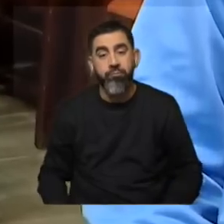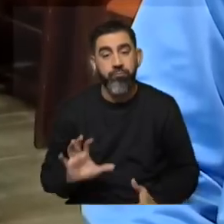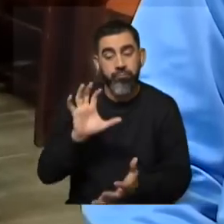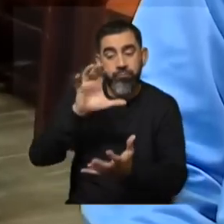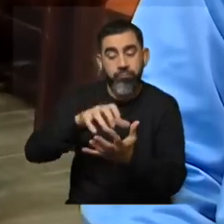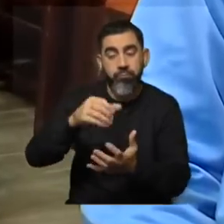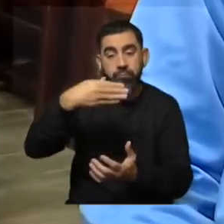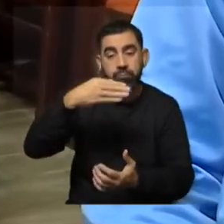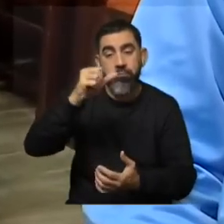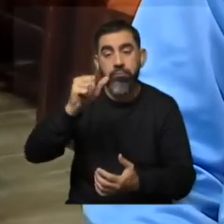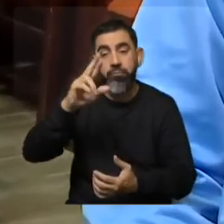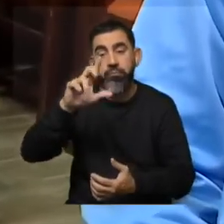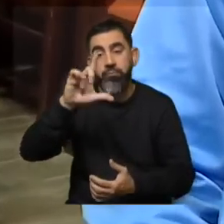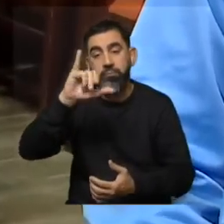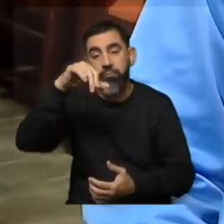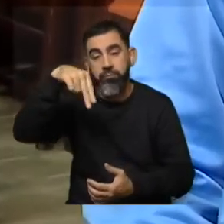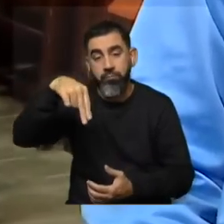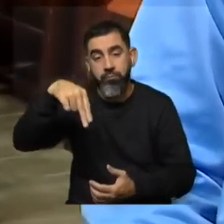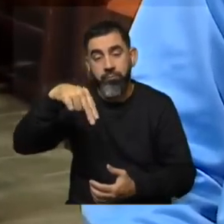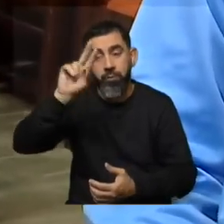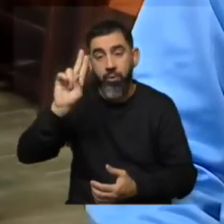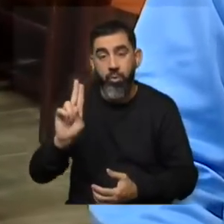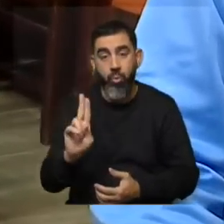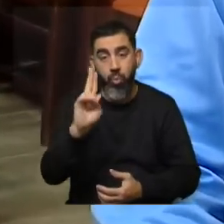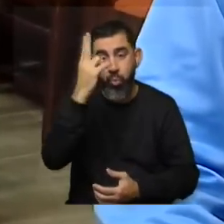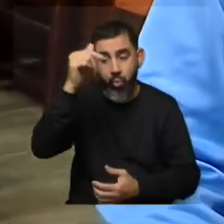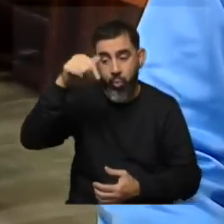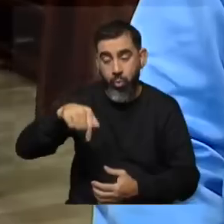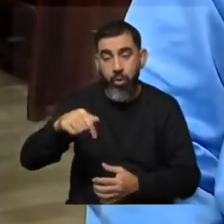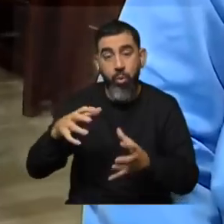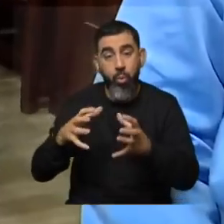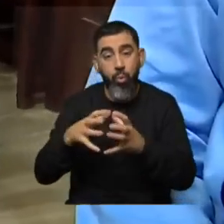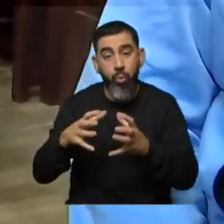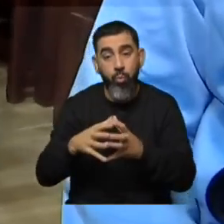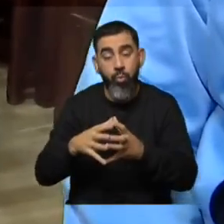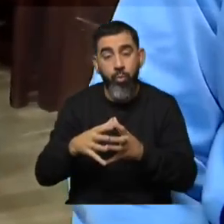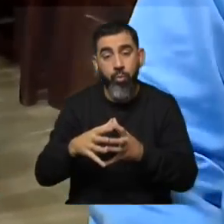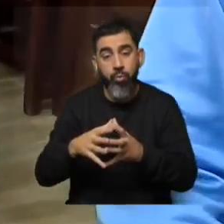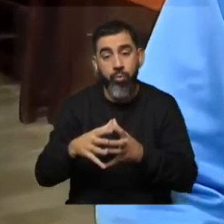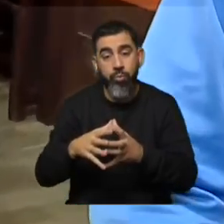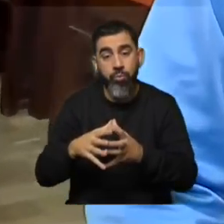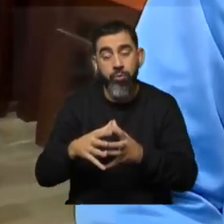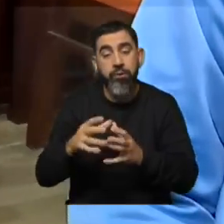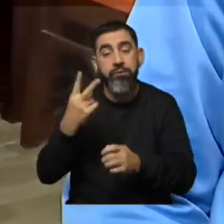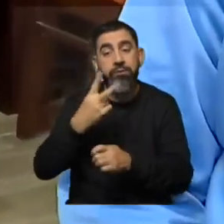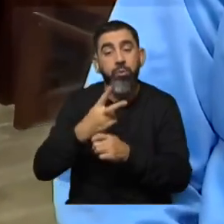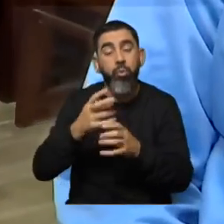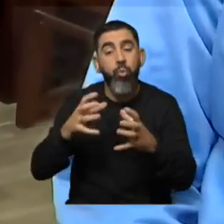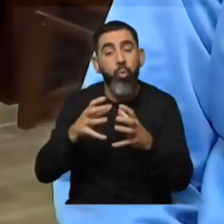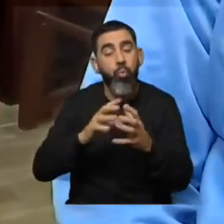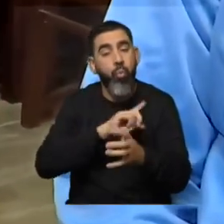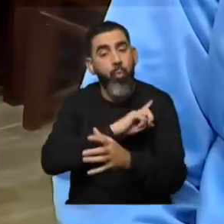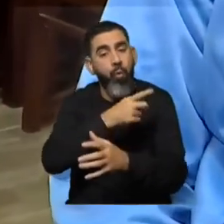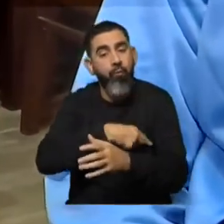en Berlín en la ciudad del oso y que en Uruguay en la delegación uruguaya tuvo la segunda delegación más fuerte